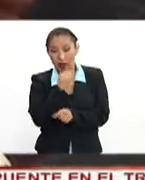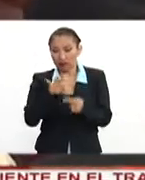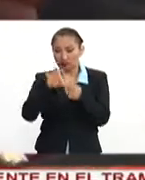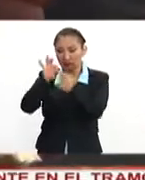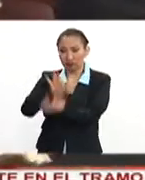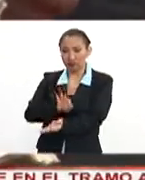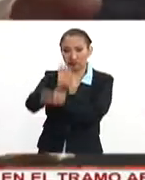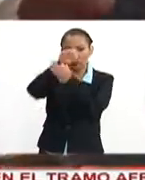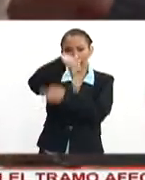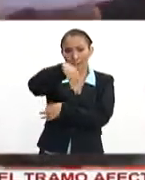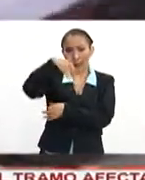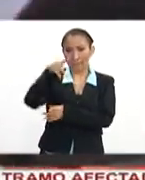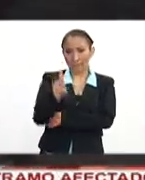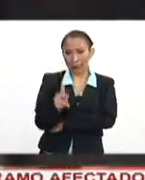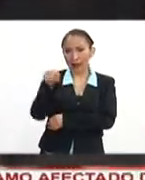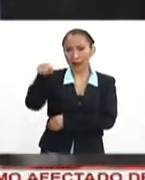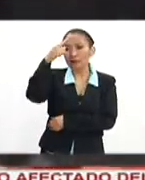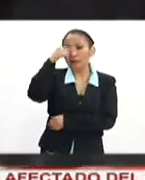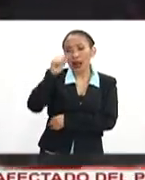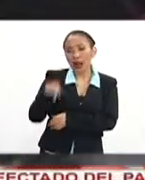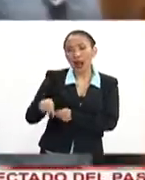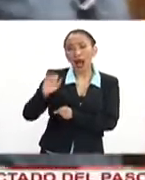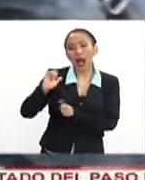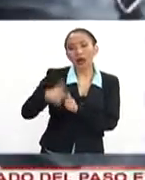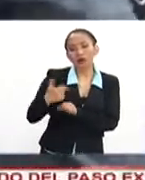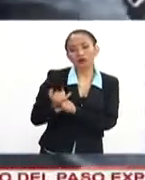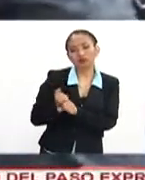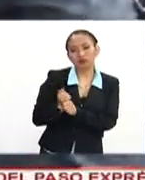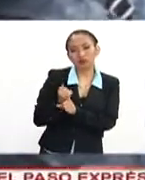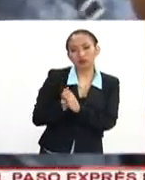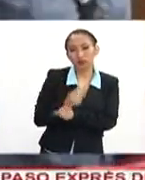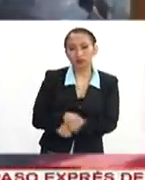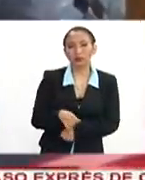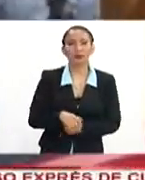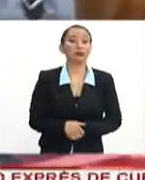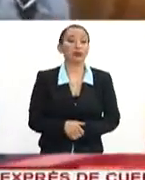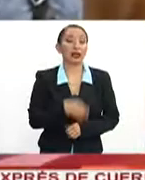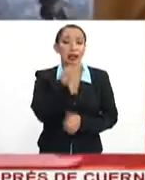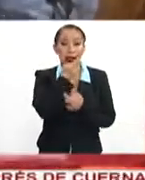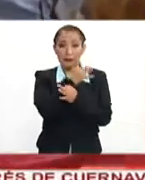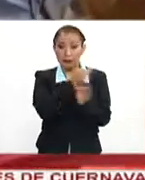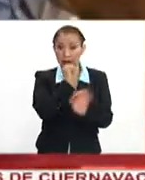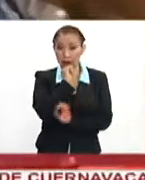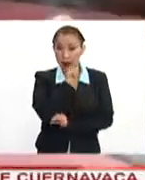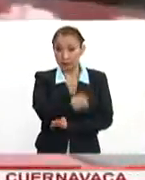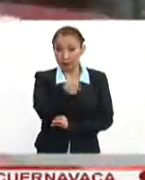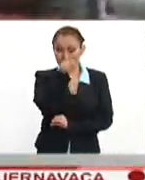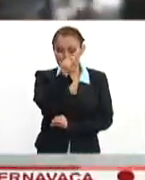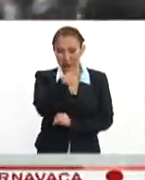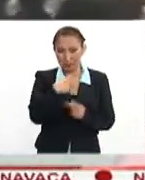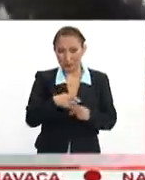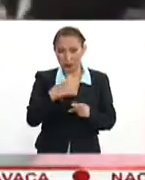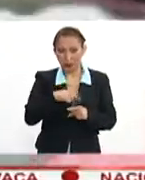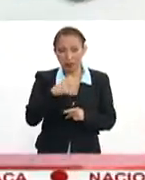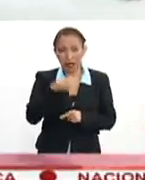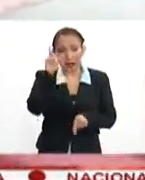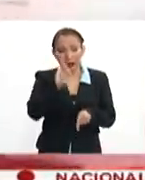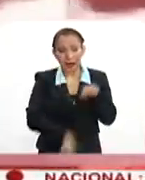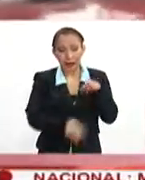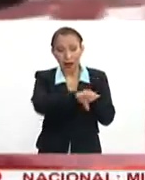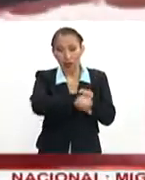puestos a disposición del Ministerio Público para deslindar responsabilidades. Se dio a conocer que a los detenidos se les